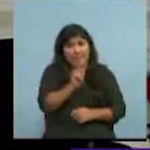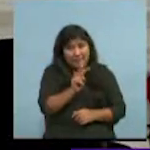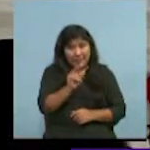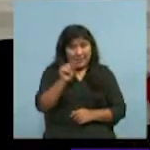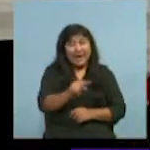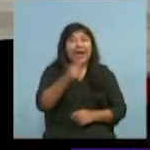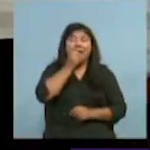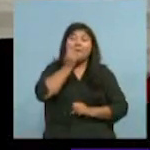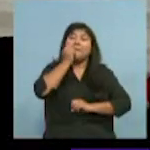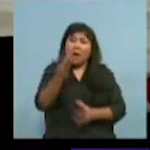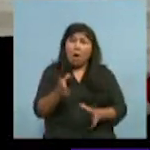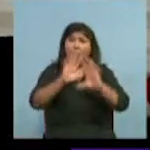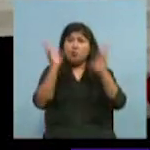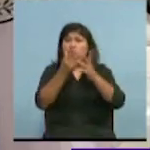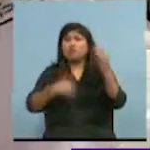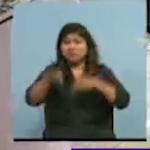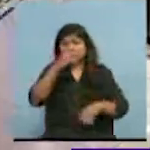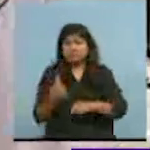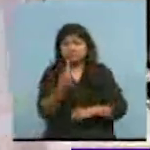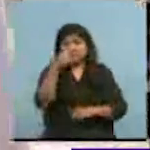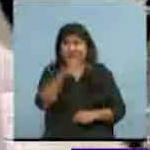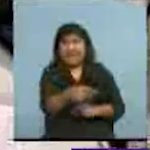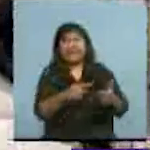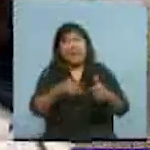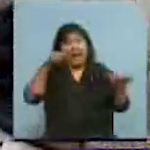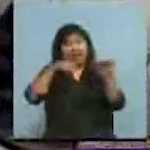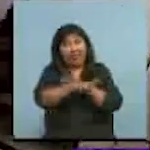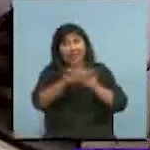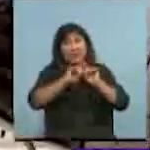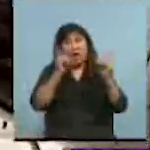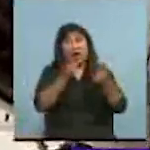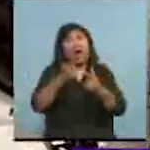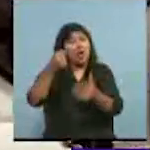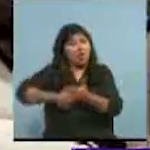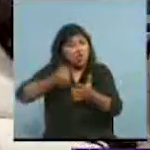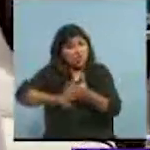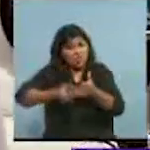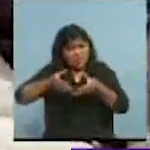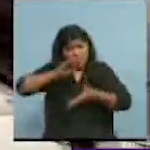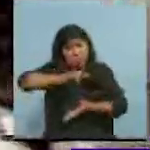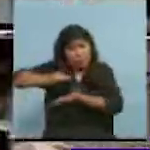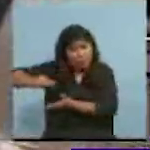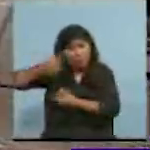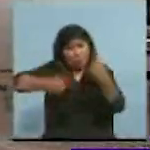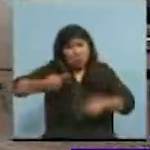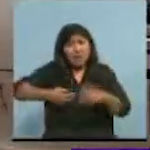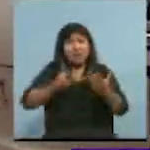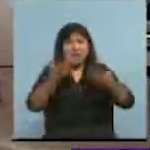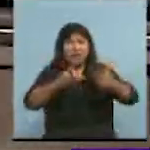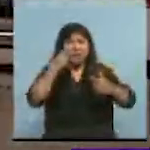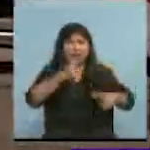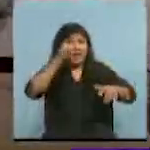emergencias, le compramos también el equipamiento para lucha contra el fuego, tiene una cámara de alta precisión que puede ver un rostro a 19